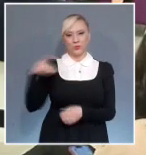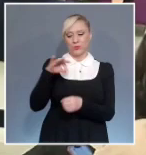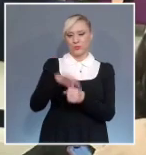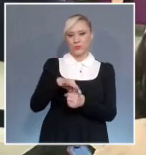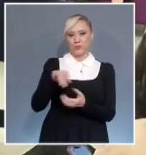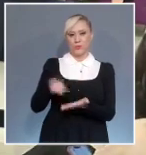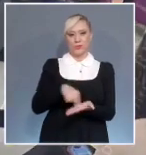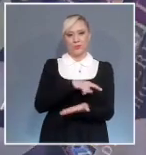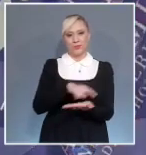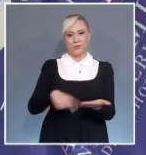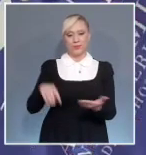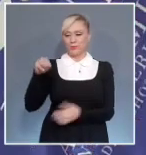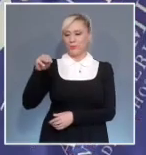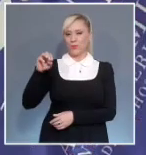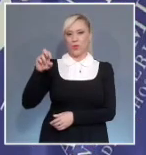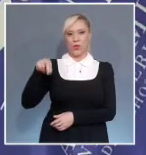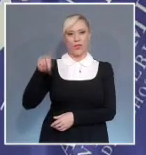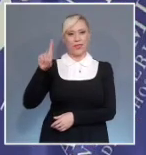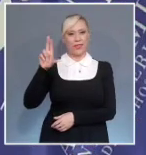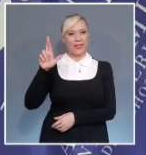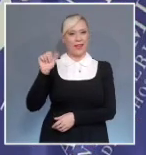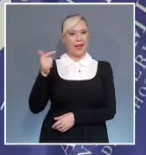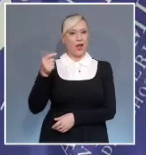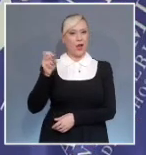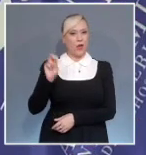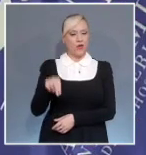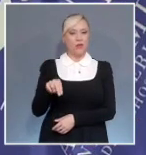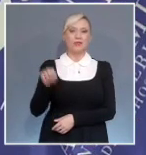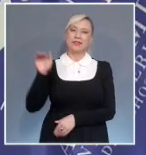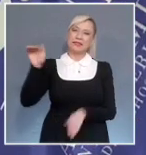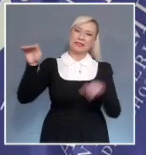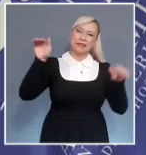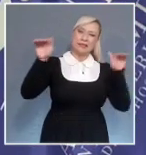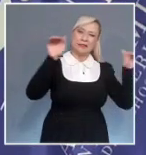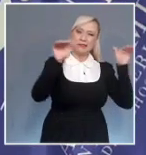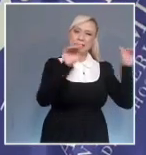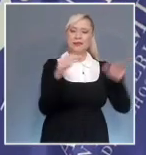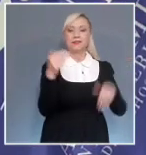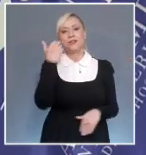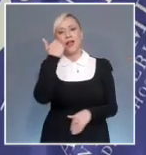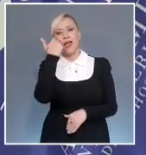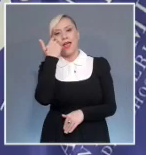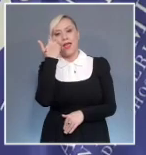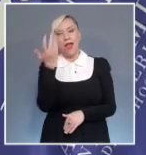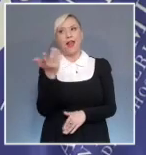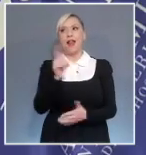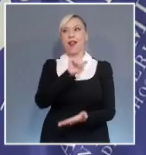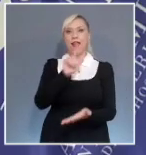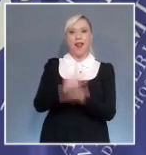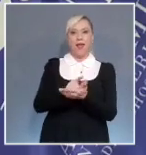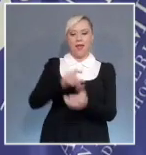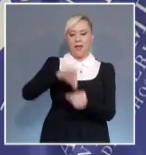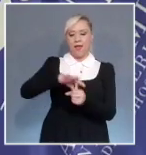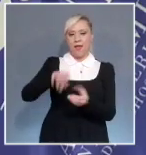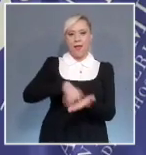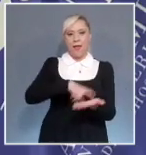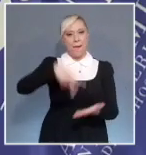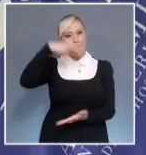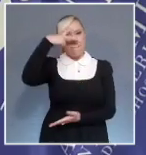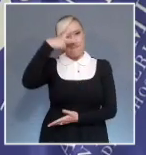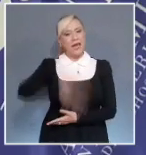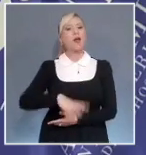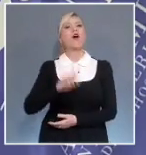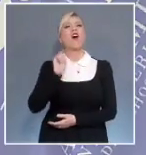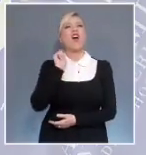Reyes Rodríguez Mondragón, hizo un llamado a seguir fortaleciendo el sistema electoral mexicano para lograr una democracia íntegra. Durante